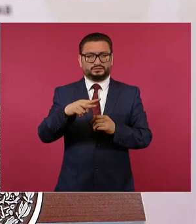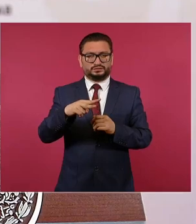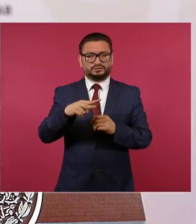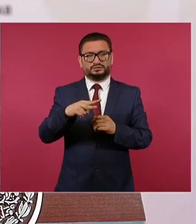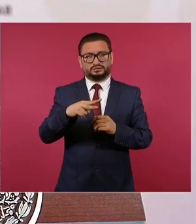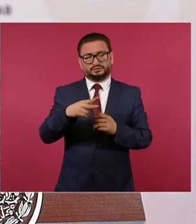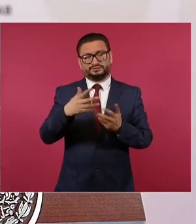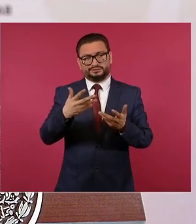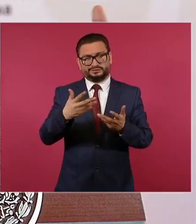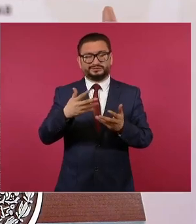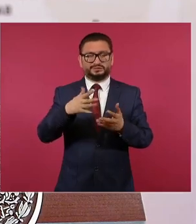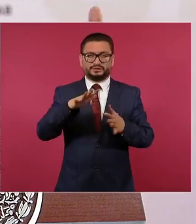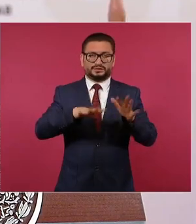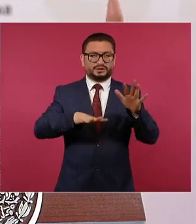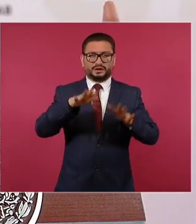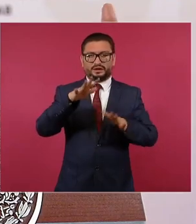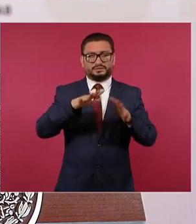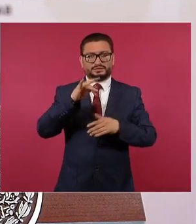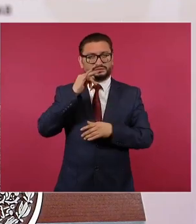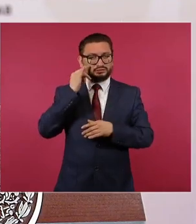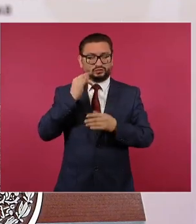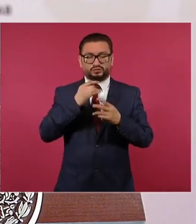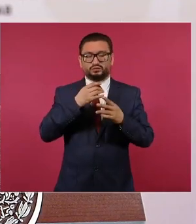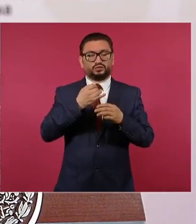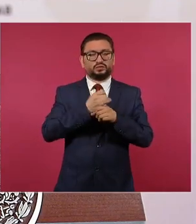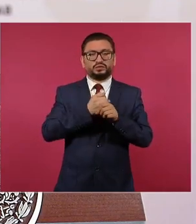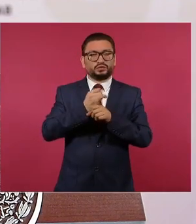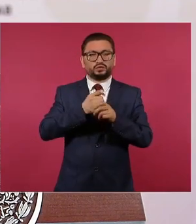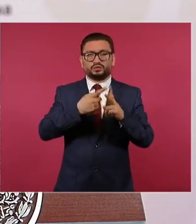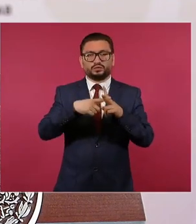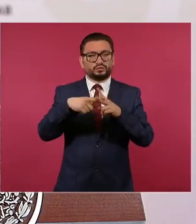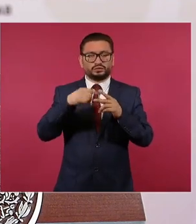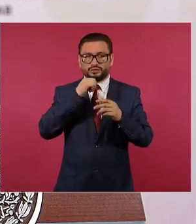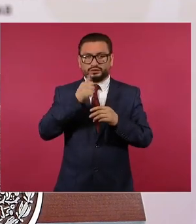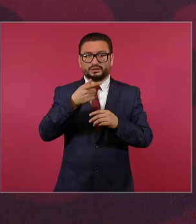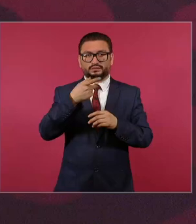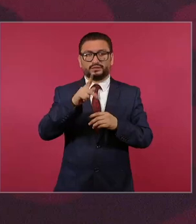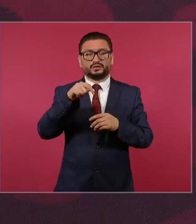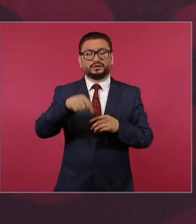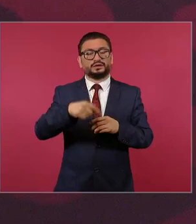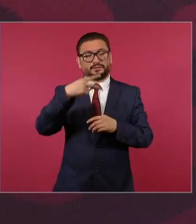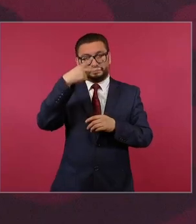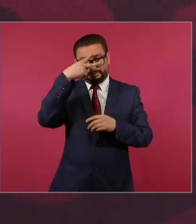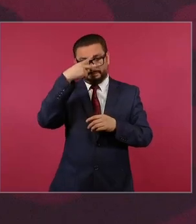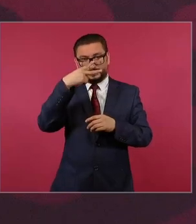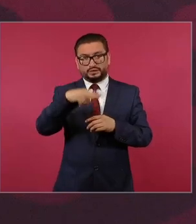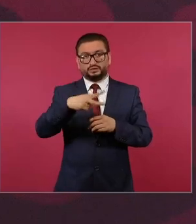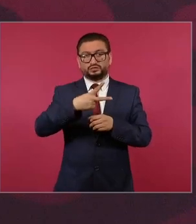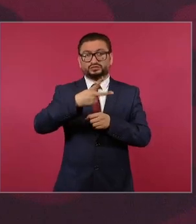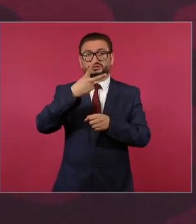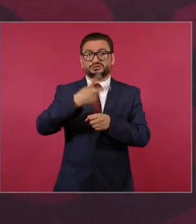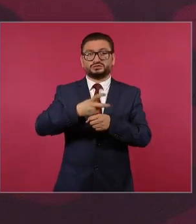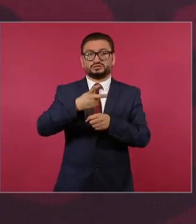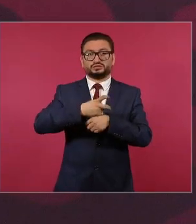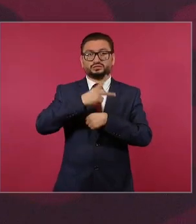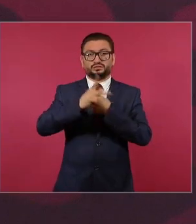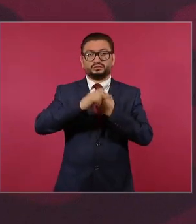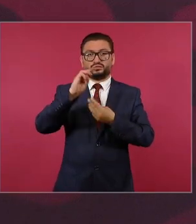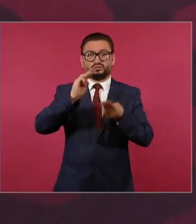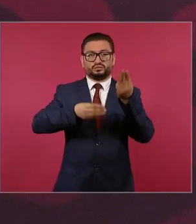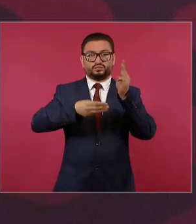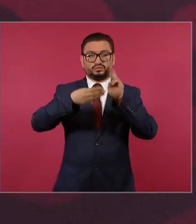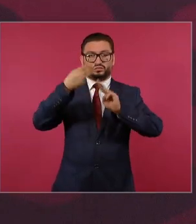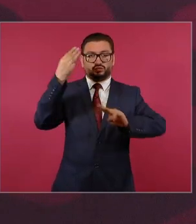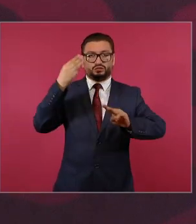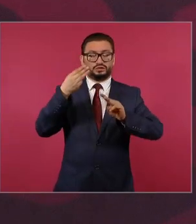a veces no se toma en cuenta en el análisis, es el segundo país en el mundo con